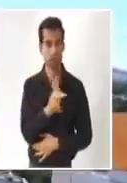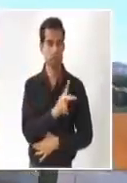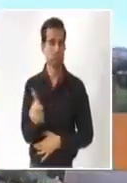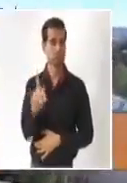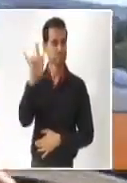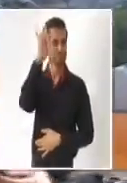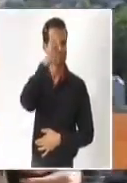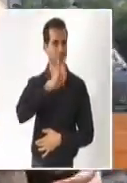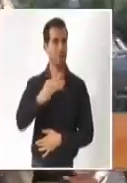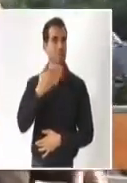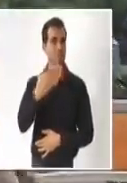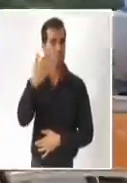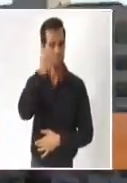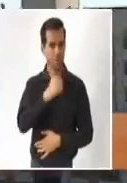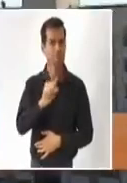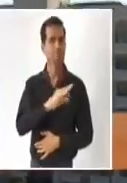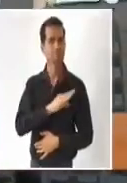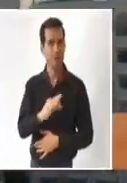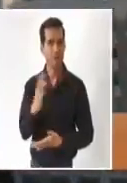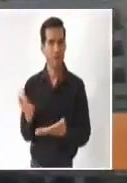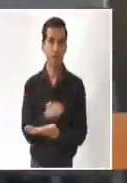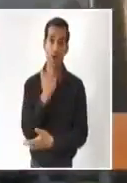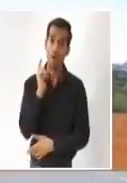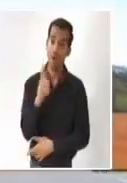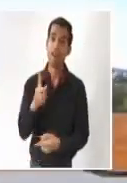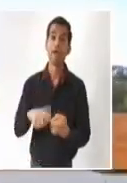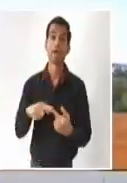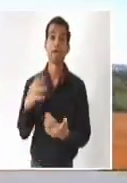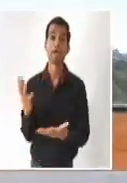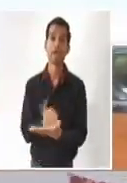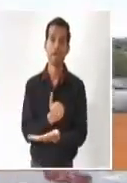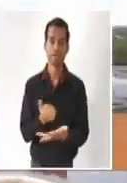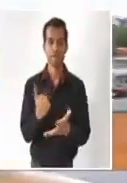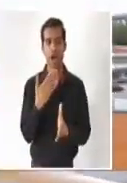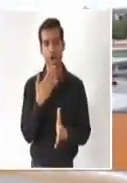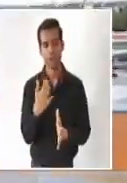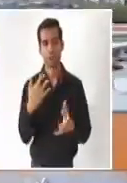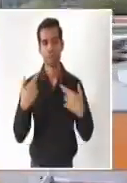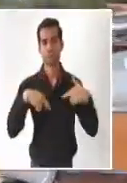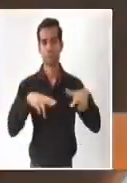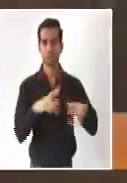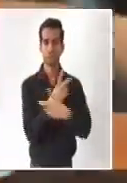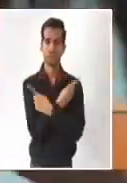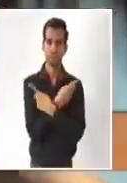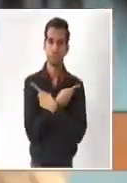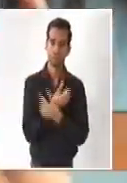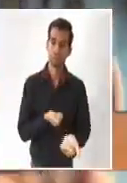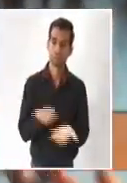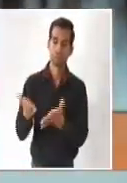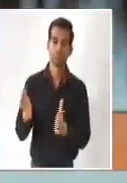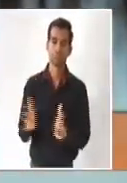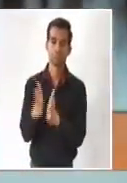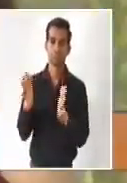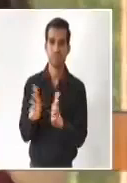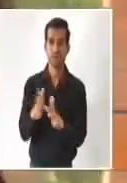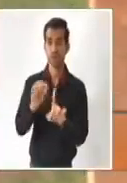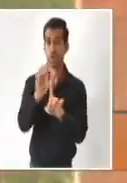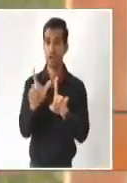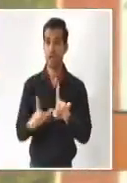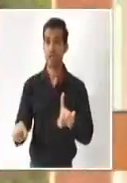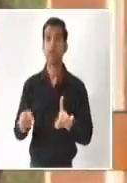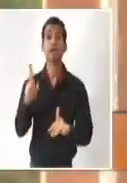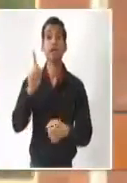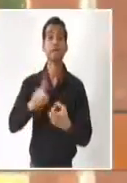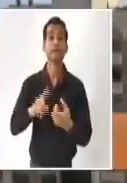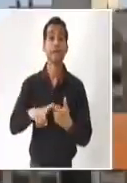guapas, talentosas y capaces. La que resulte ganadora representará dignamente a Sinaloa en el certamen nacional de